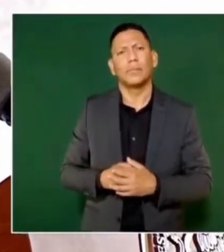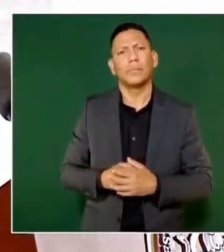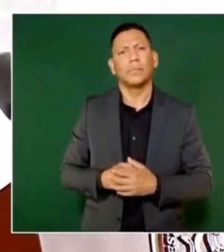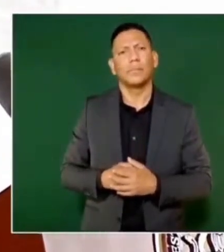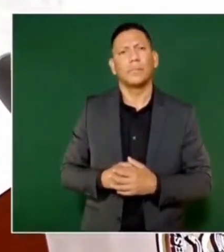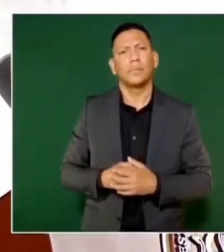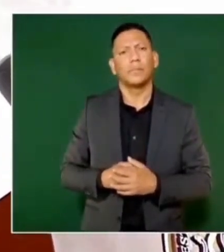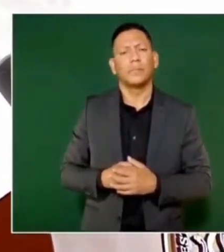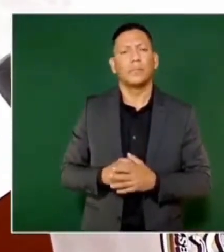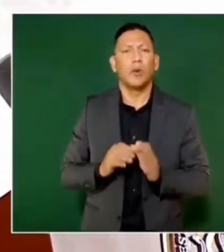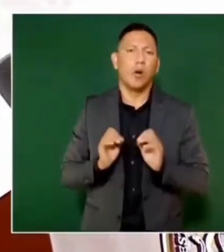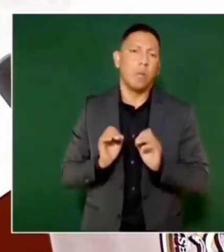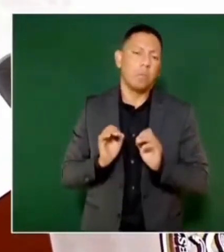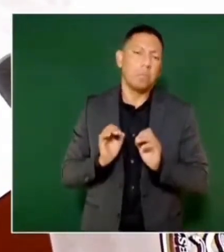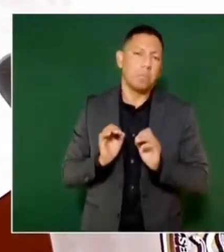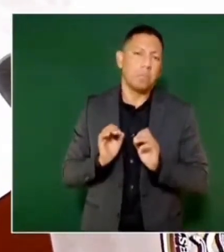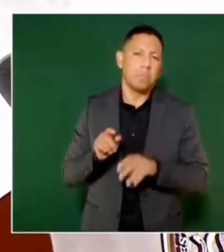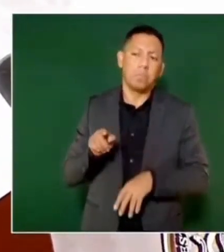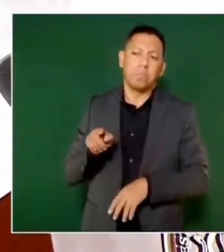o se le atribuye a él